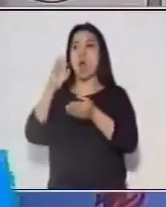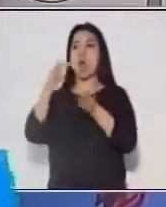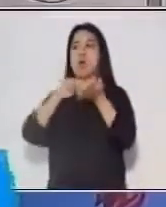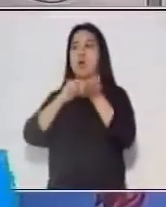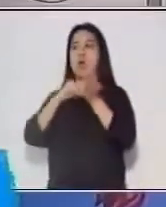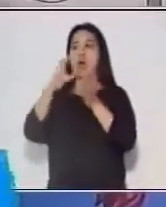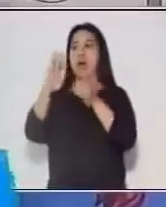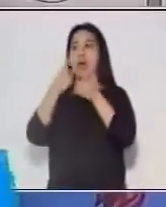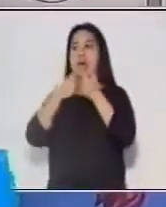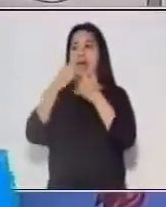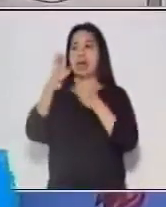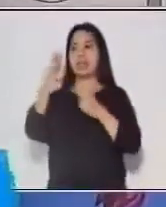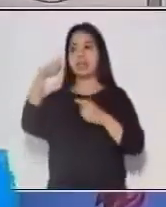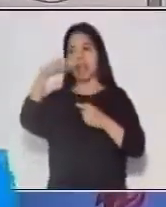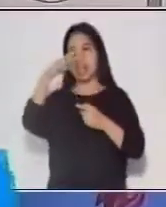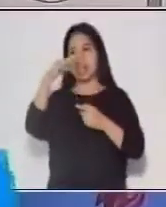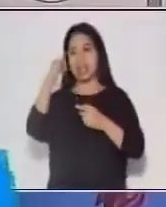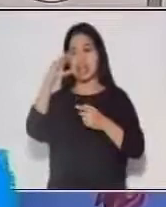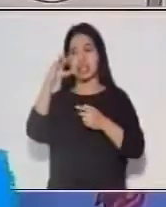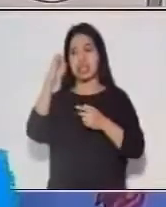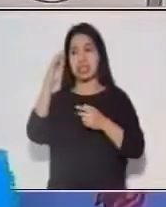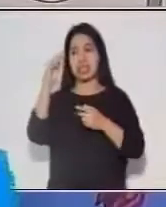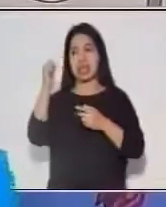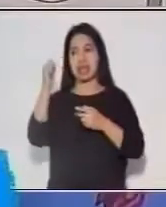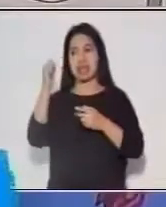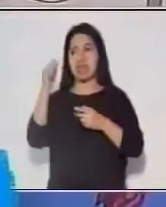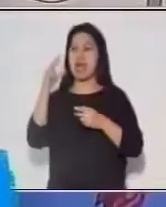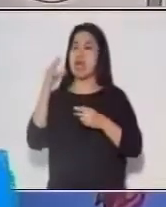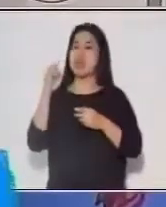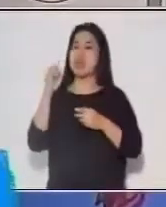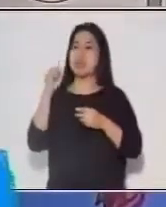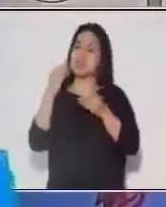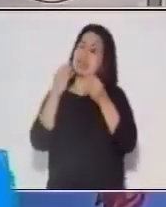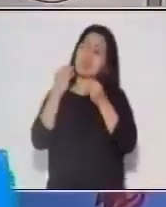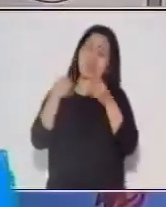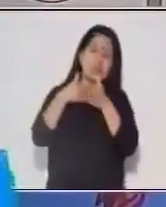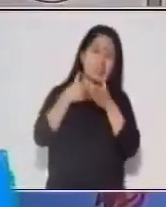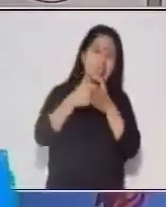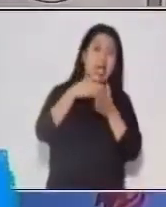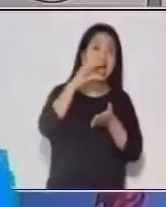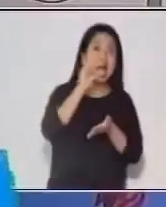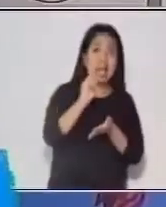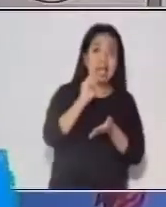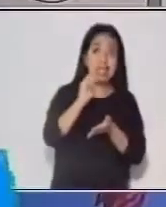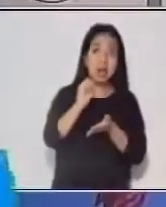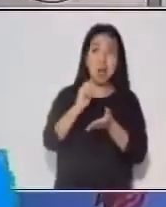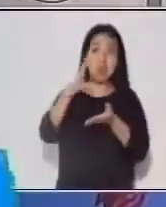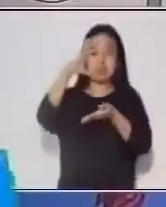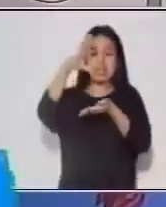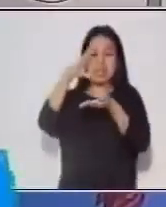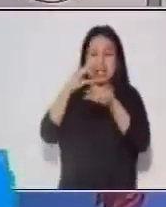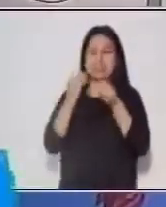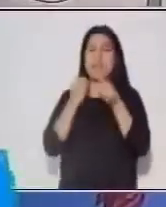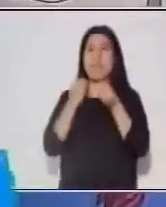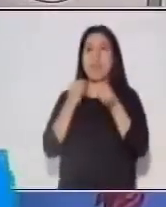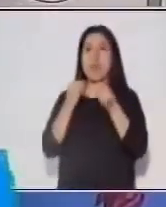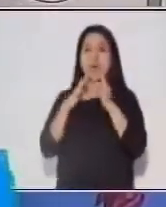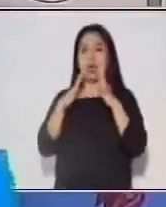planita. Pero como aquí es cerca de 0, es muy cercana al valor 0, la elipse se vuelve muy